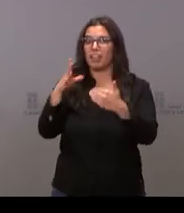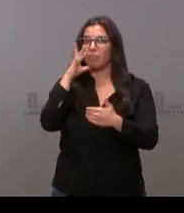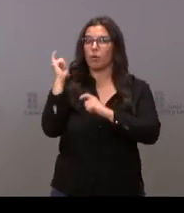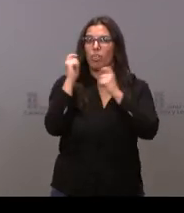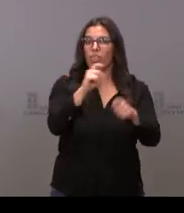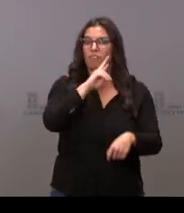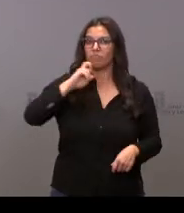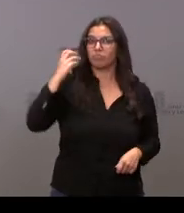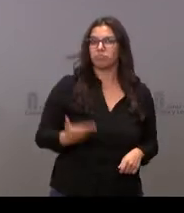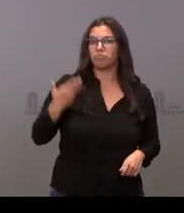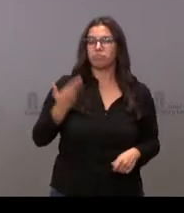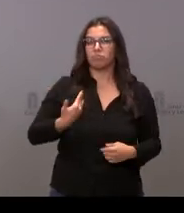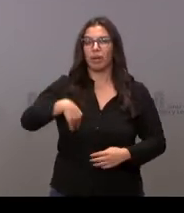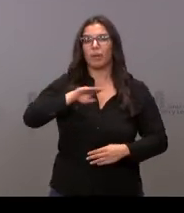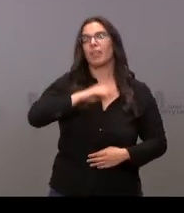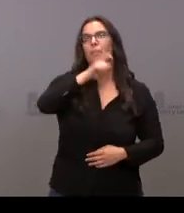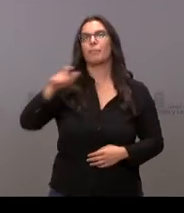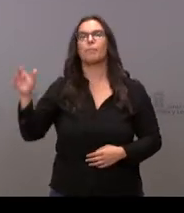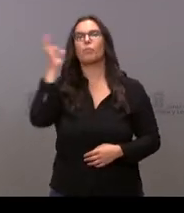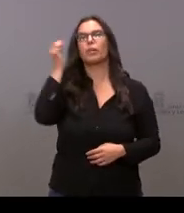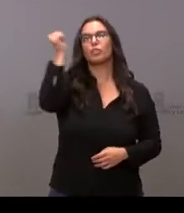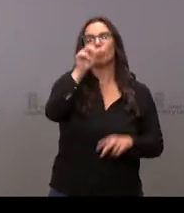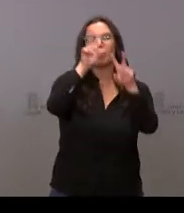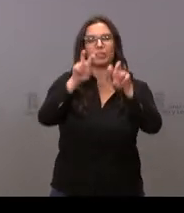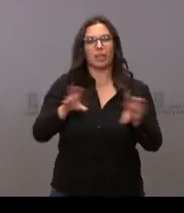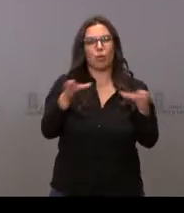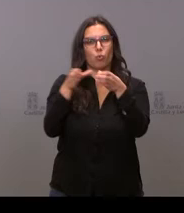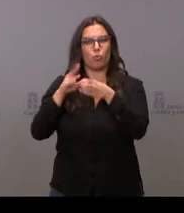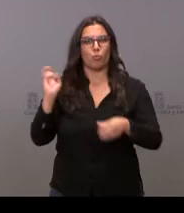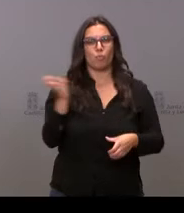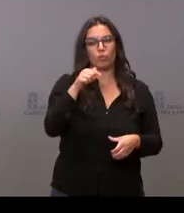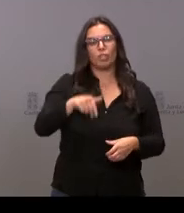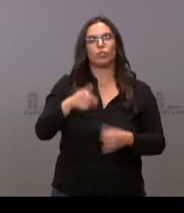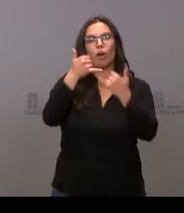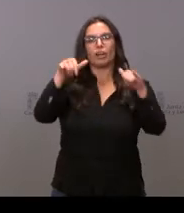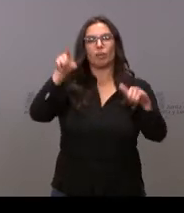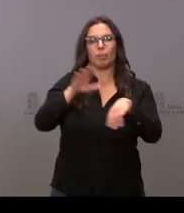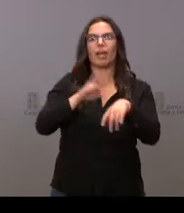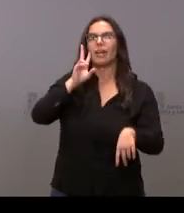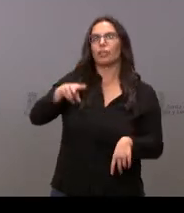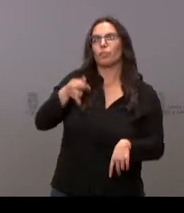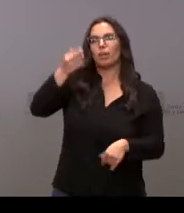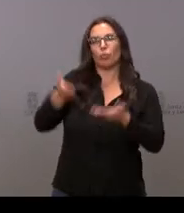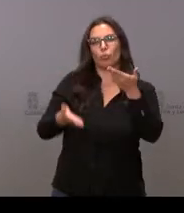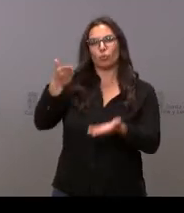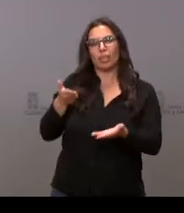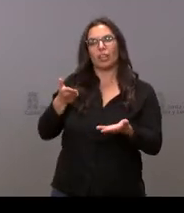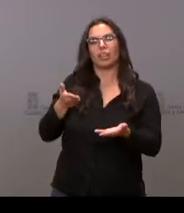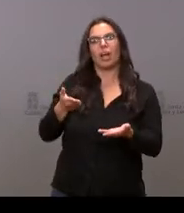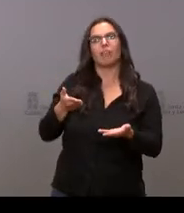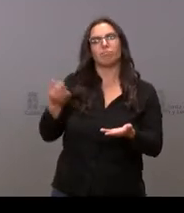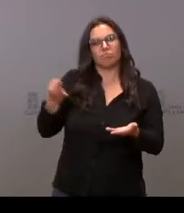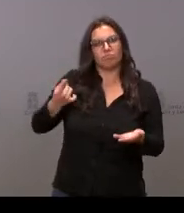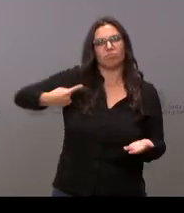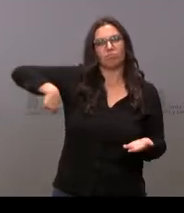de nuestras investigadoras es un acto de reconocimiento y de justicia de vido así que